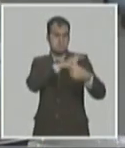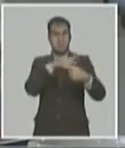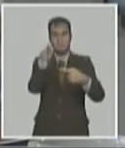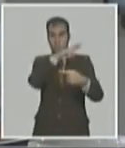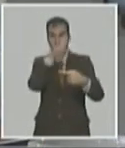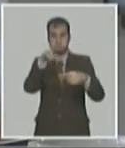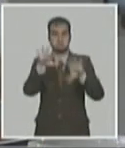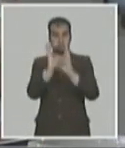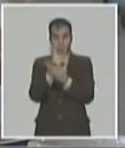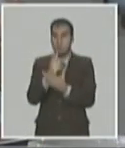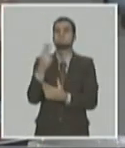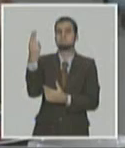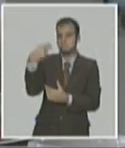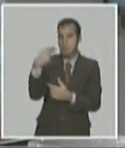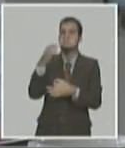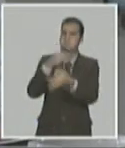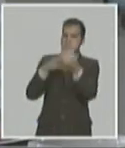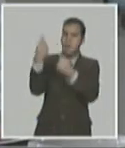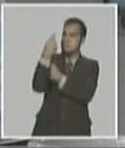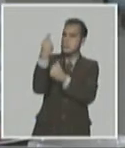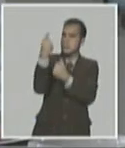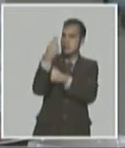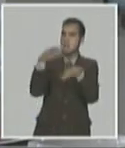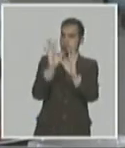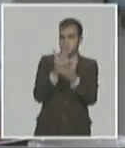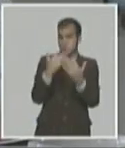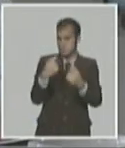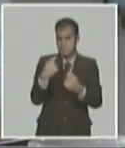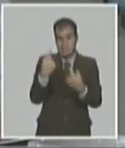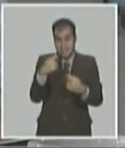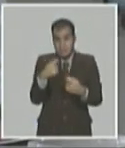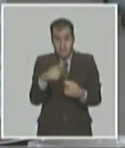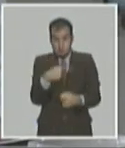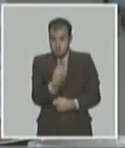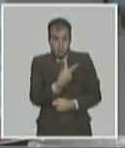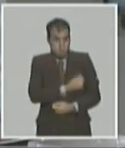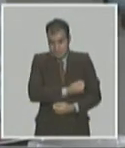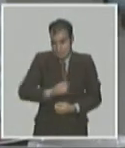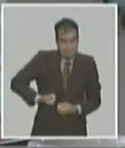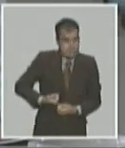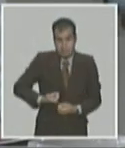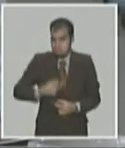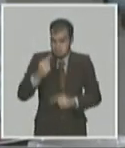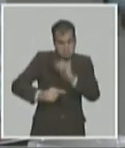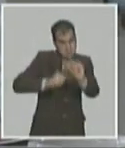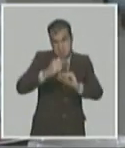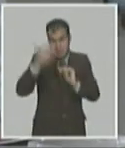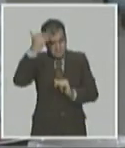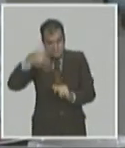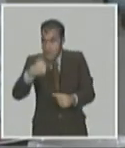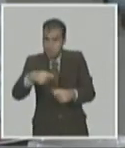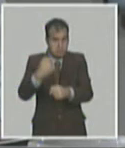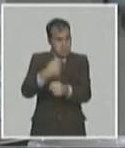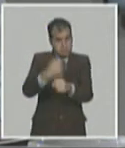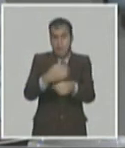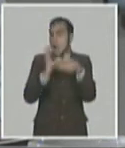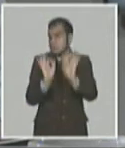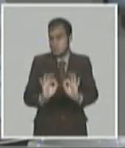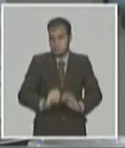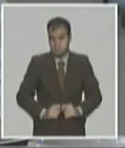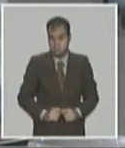sí se puede, que sintetiza una voluntad inquebrantable en la victoria que nos